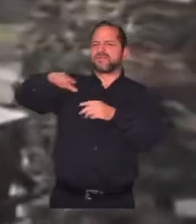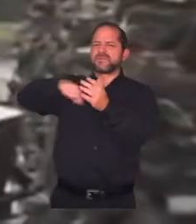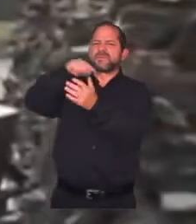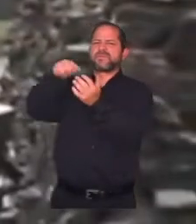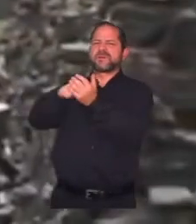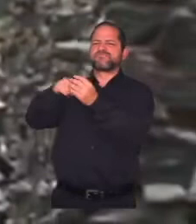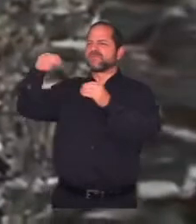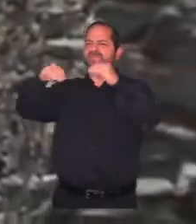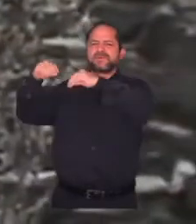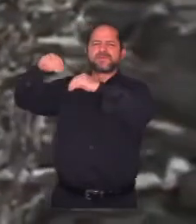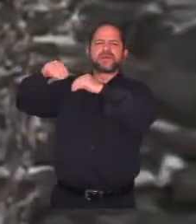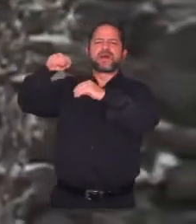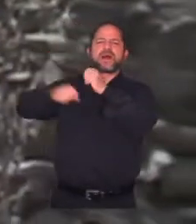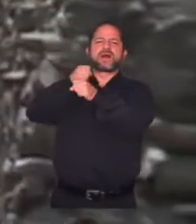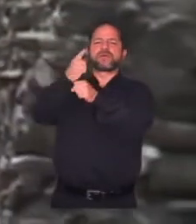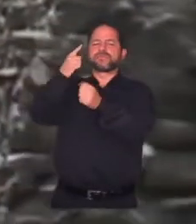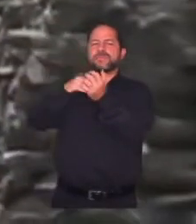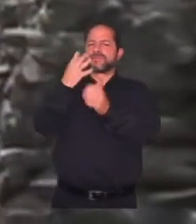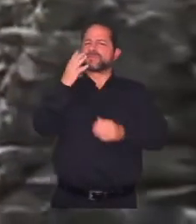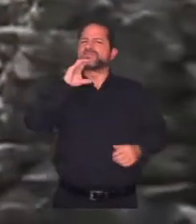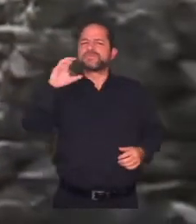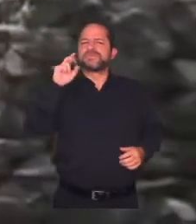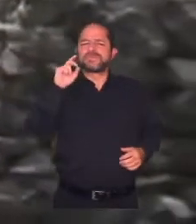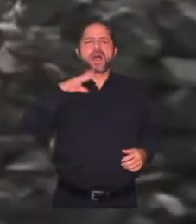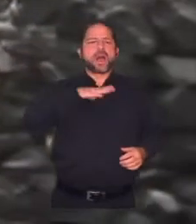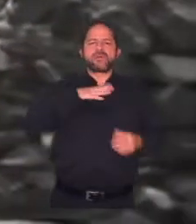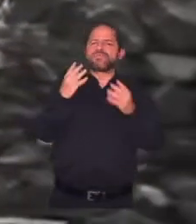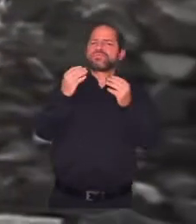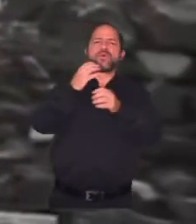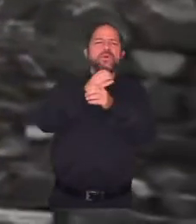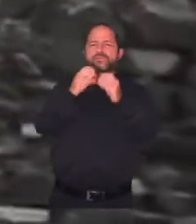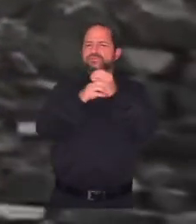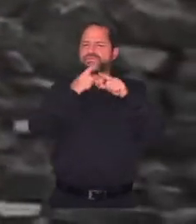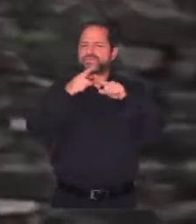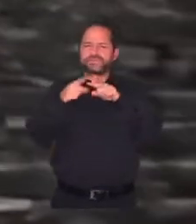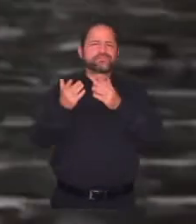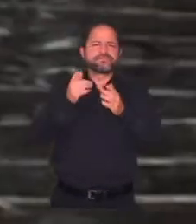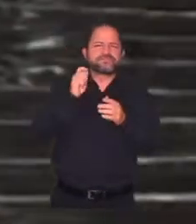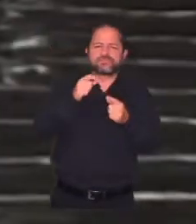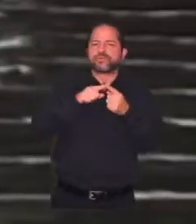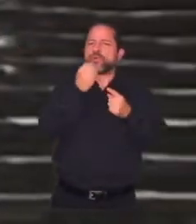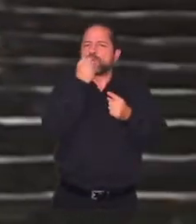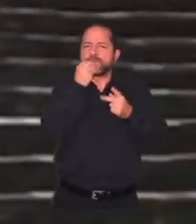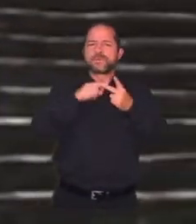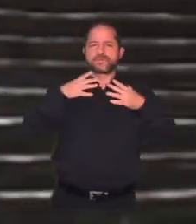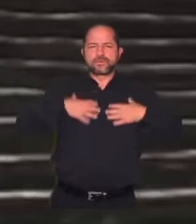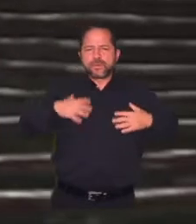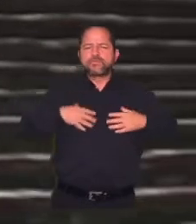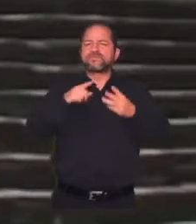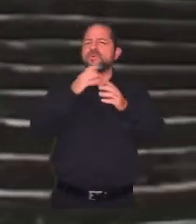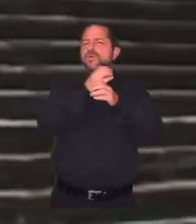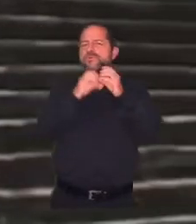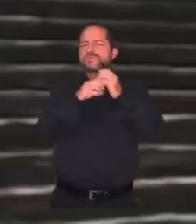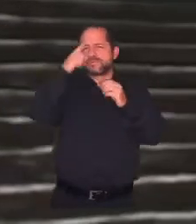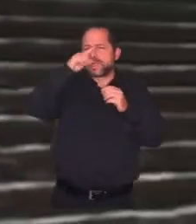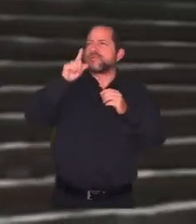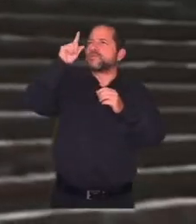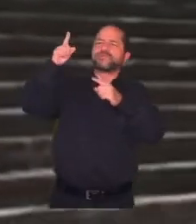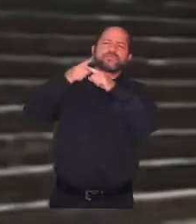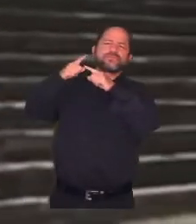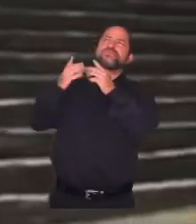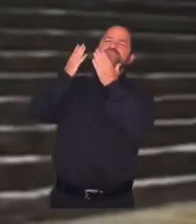salt y lo lee punto arenoso en el recinto ceremonial se desarrolló una arquitectura monumental